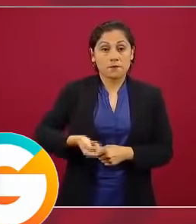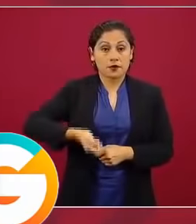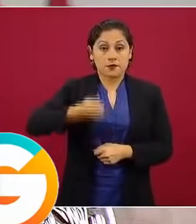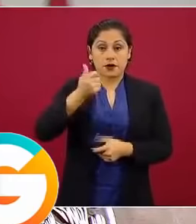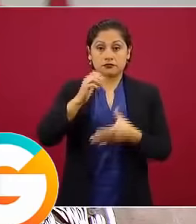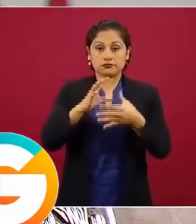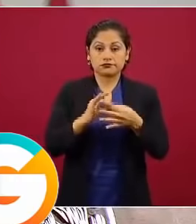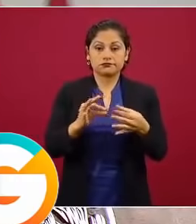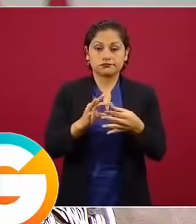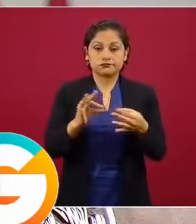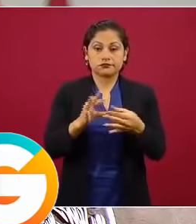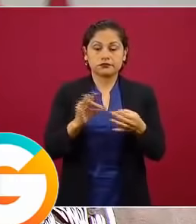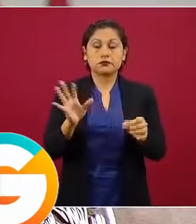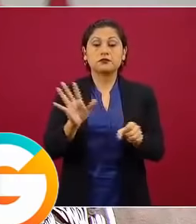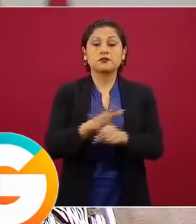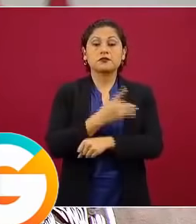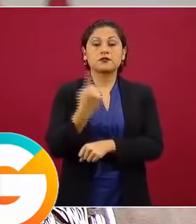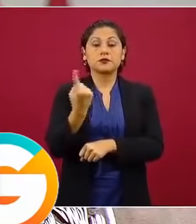porque